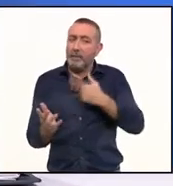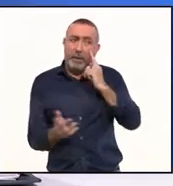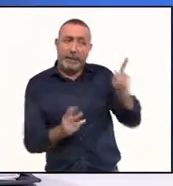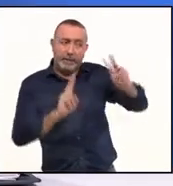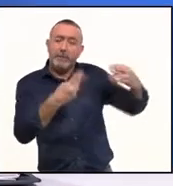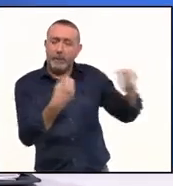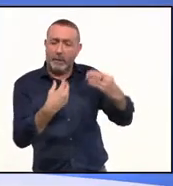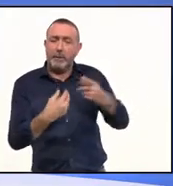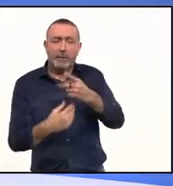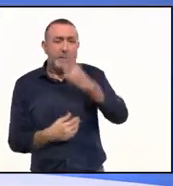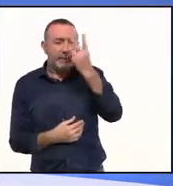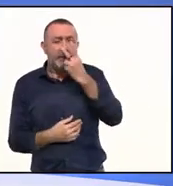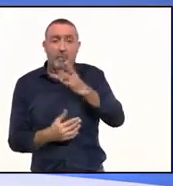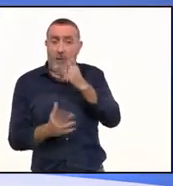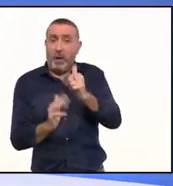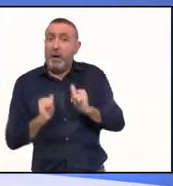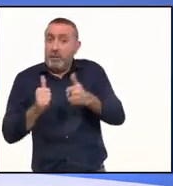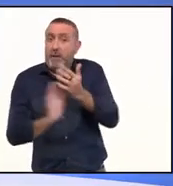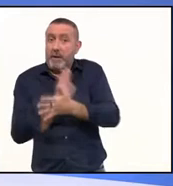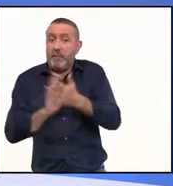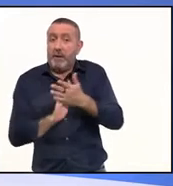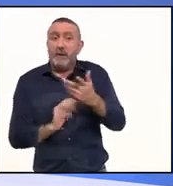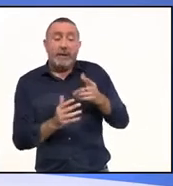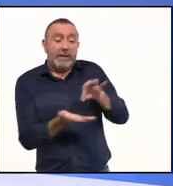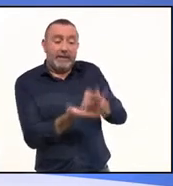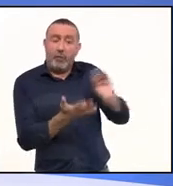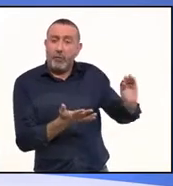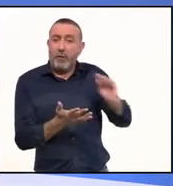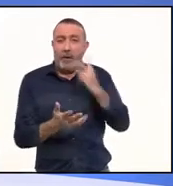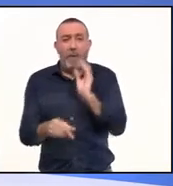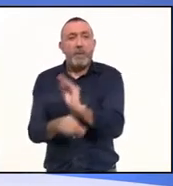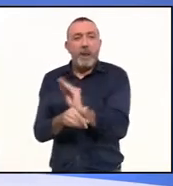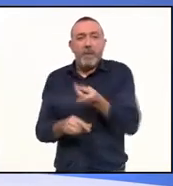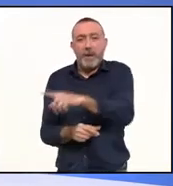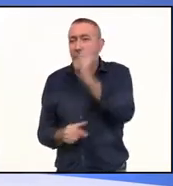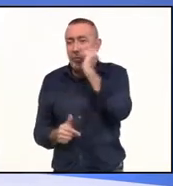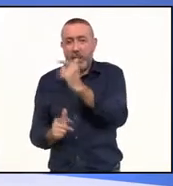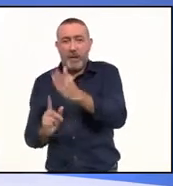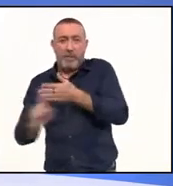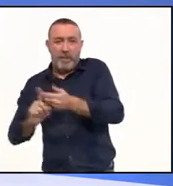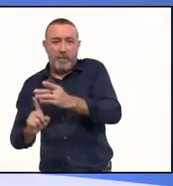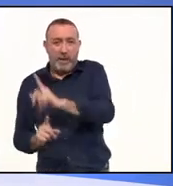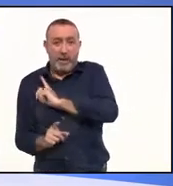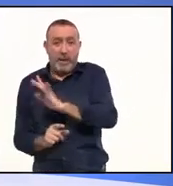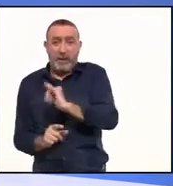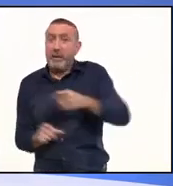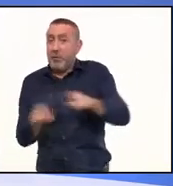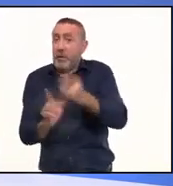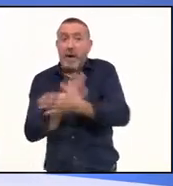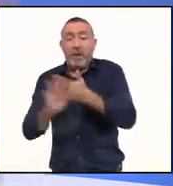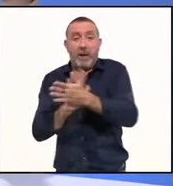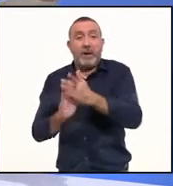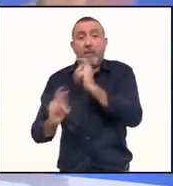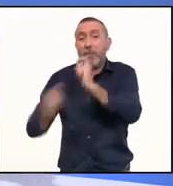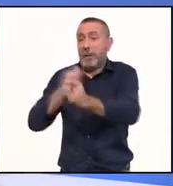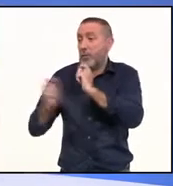primero porque hemos empezado diciendo no conocemos el servicio y por eso estamos aquí igual que no conocemos cómo trabajan los periodistas en este sentido pero están aquí